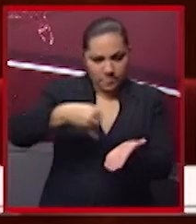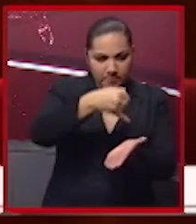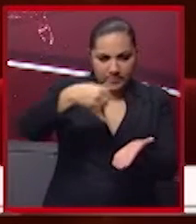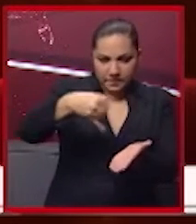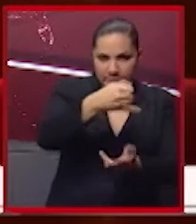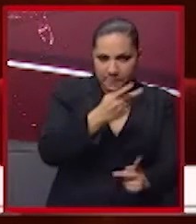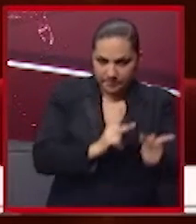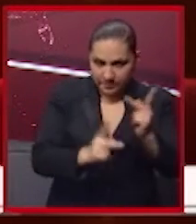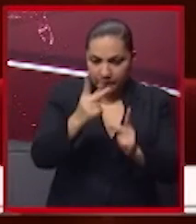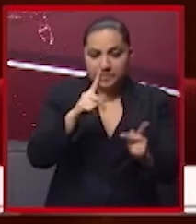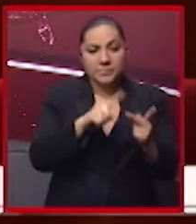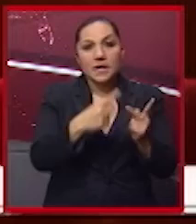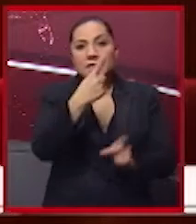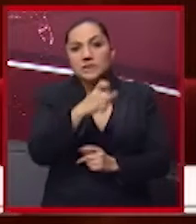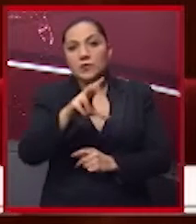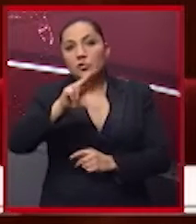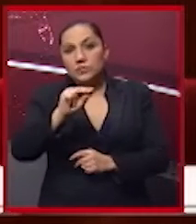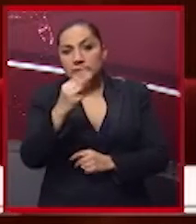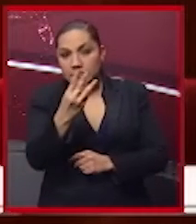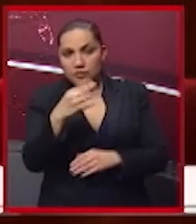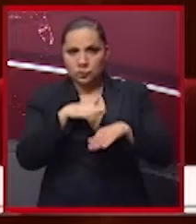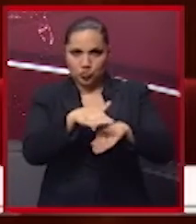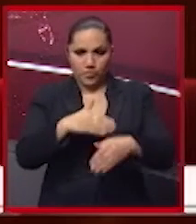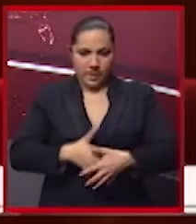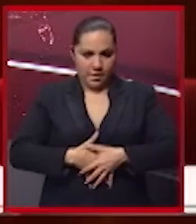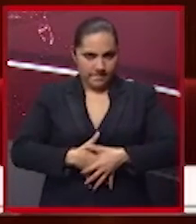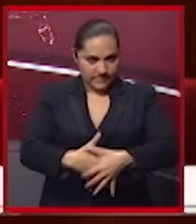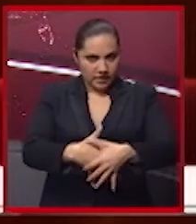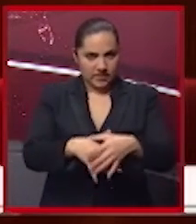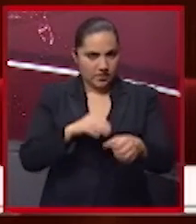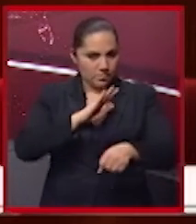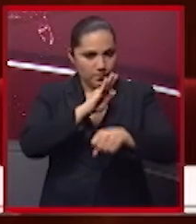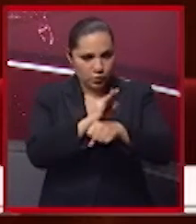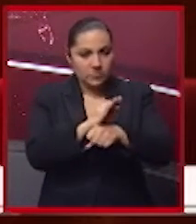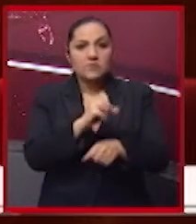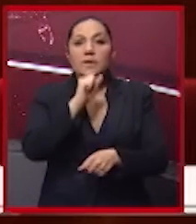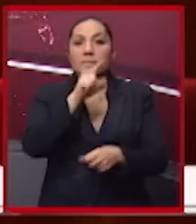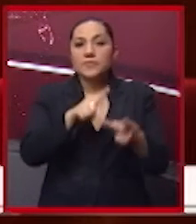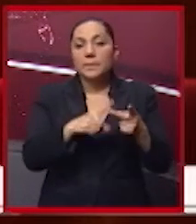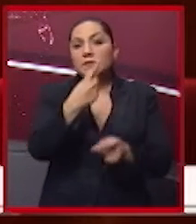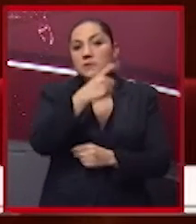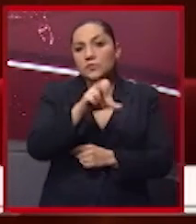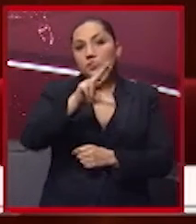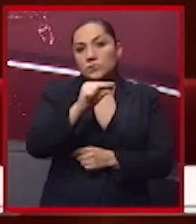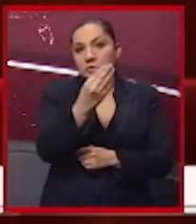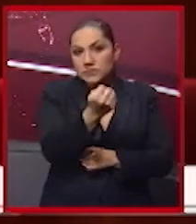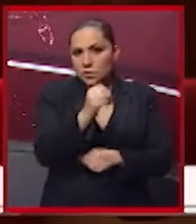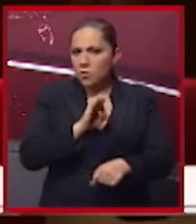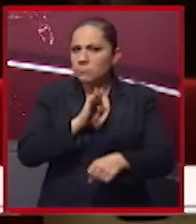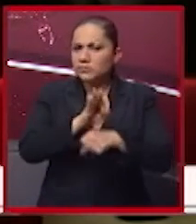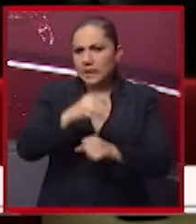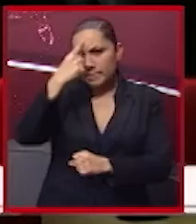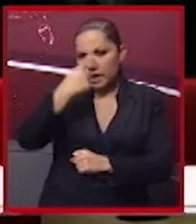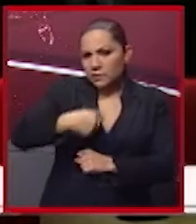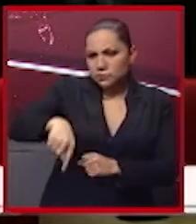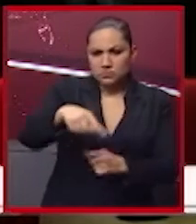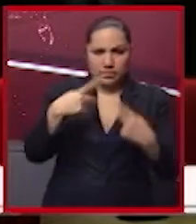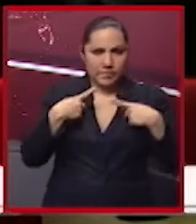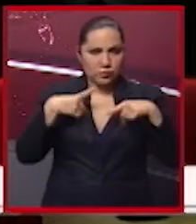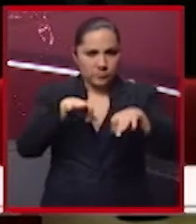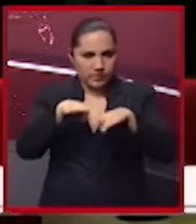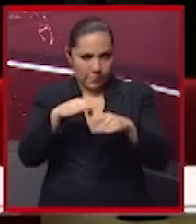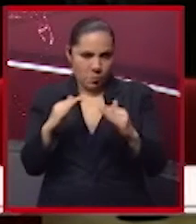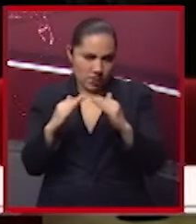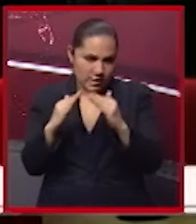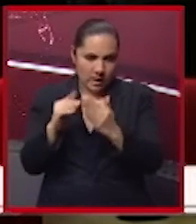la protección de la maternidad y el convenio 189 sobre el trabajo decente para trabajadoras y trabajadores domésticos.